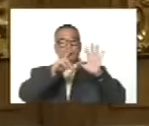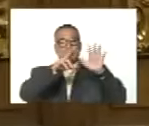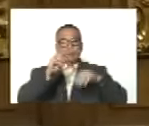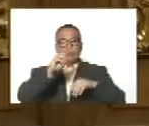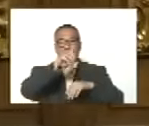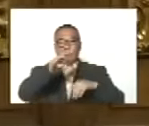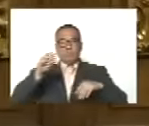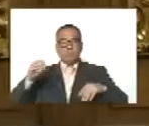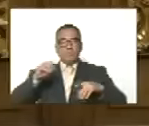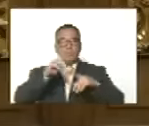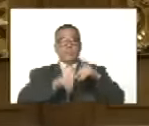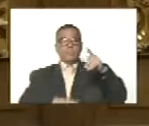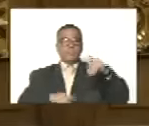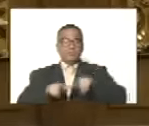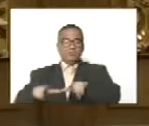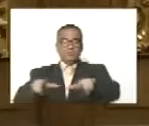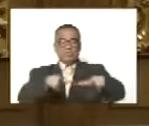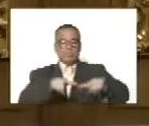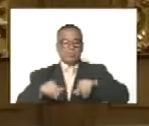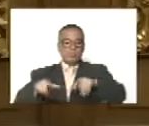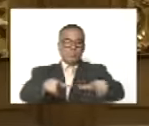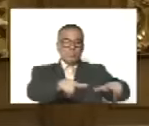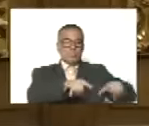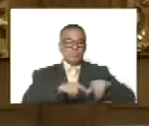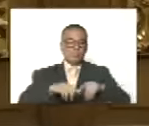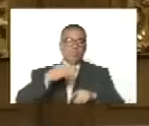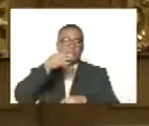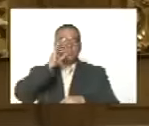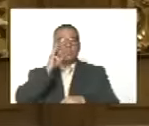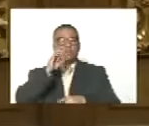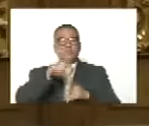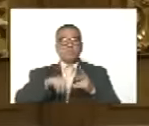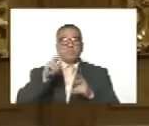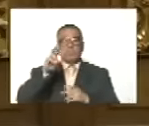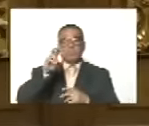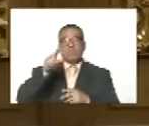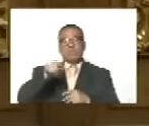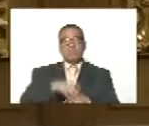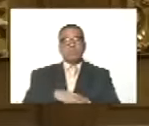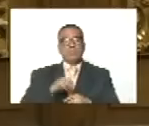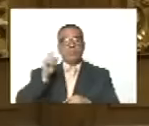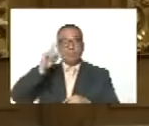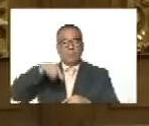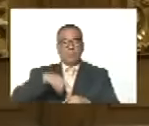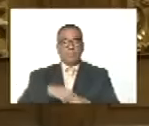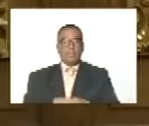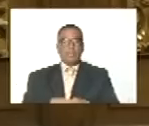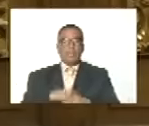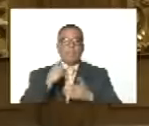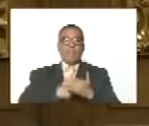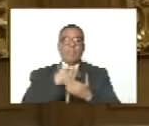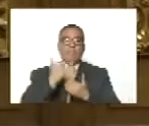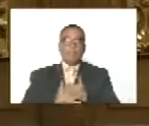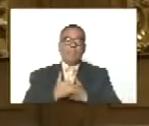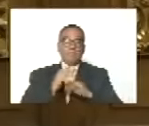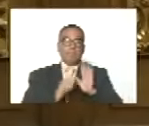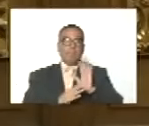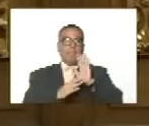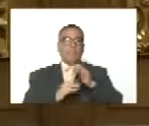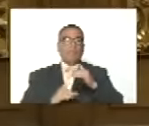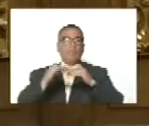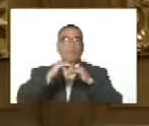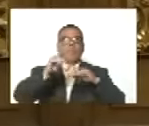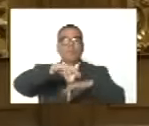100 quintales por hectárea, como la caficultura moderna, y por supuesto un plan rector, un